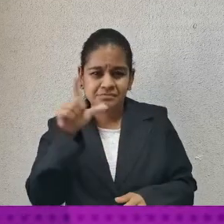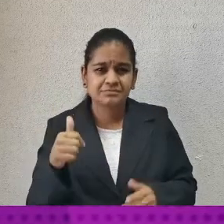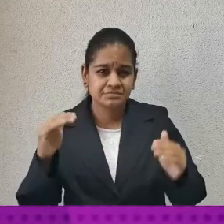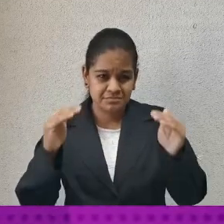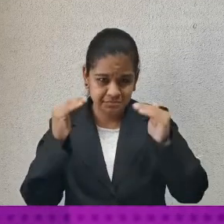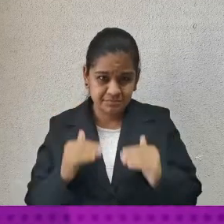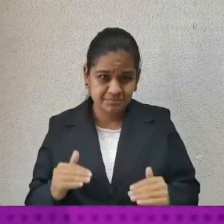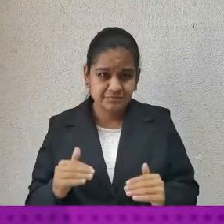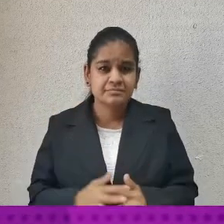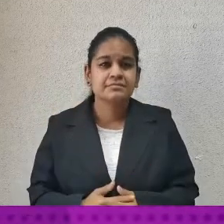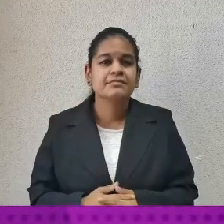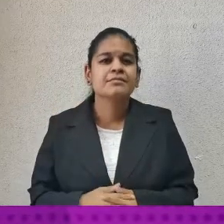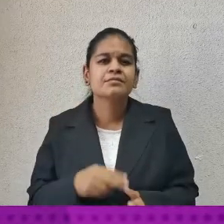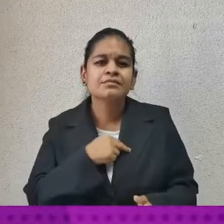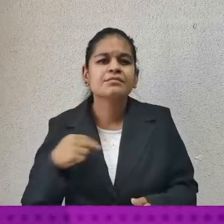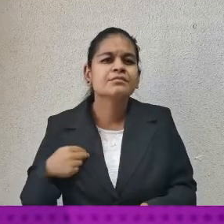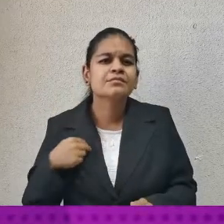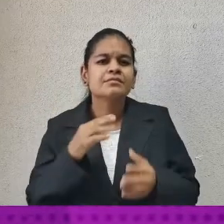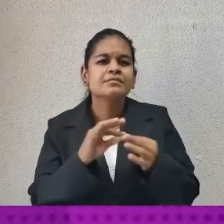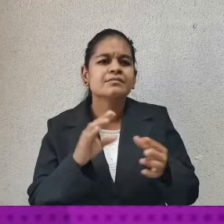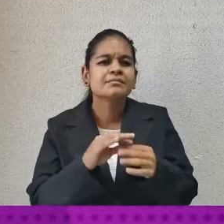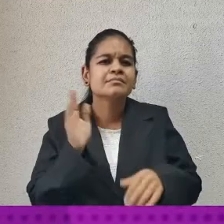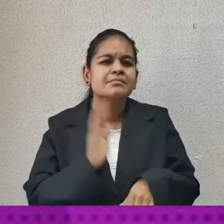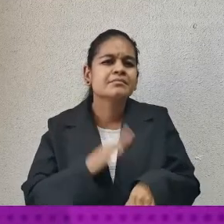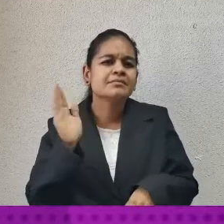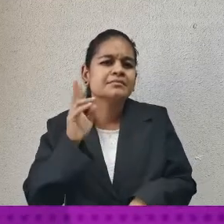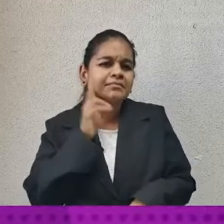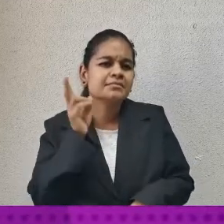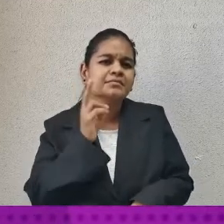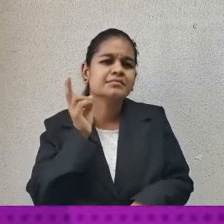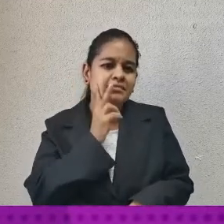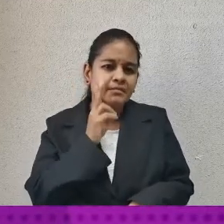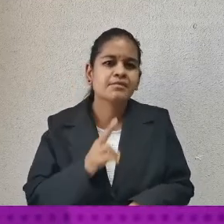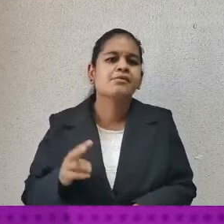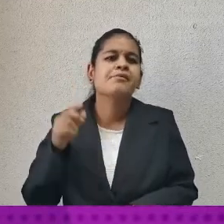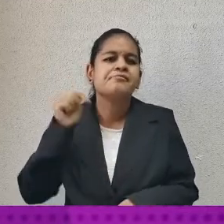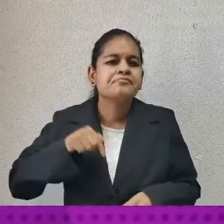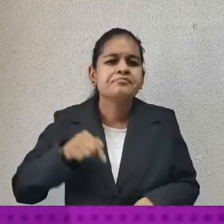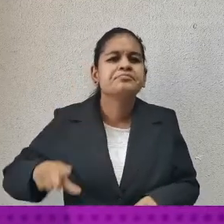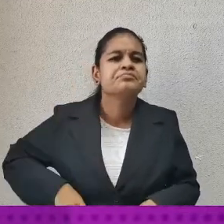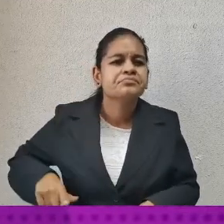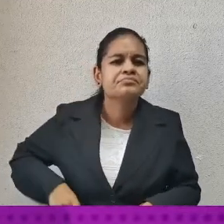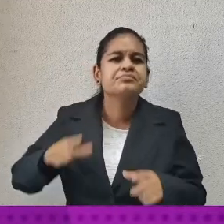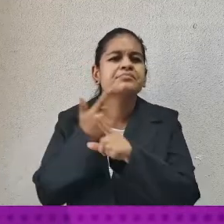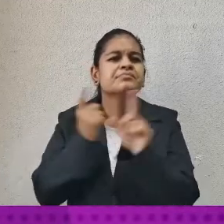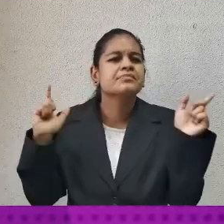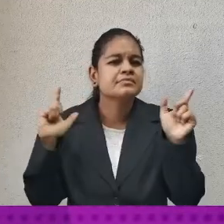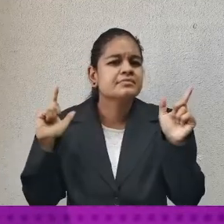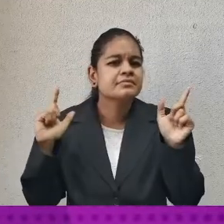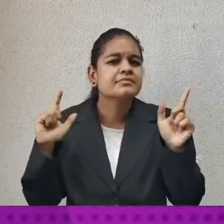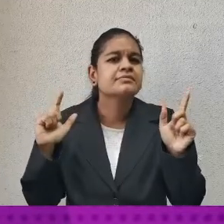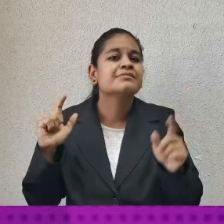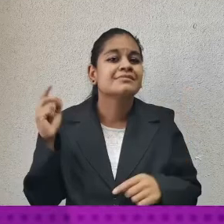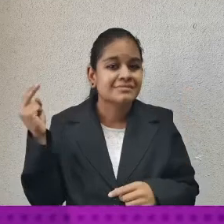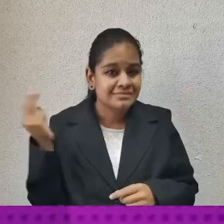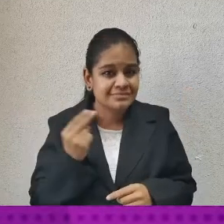que regresando de la pausa podamos platicar un poquito más de cómo abona a la democracia esa